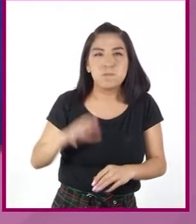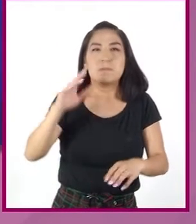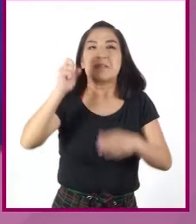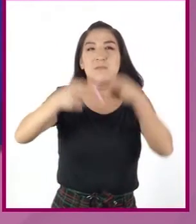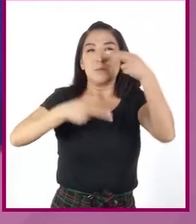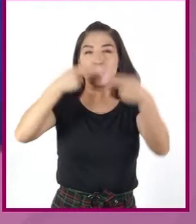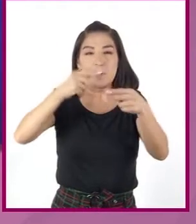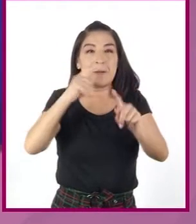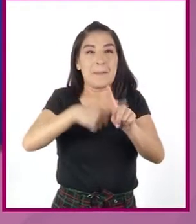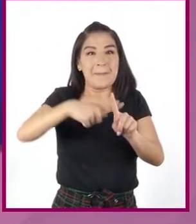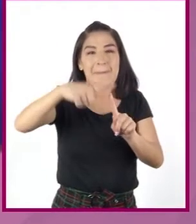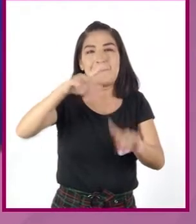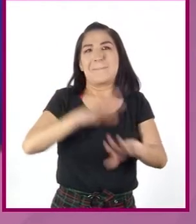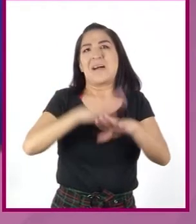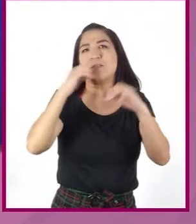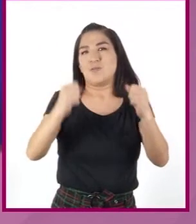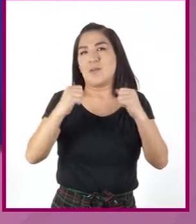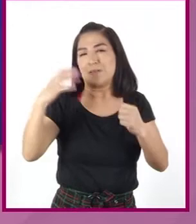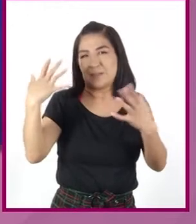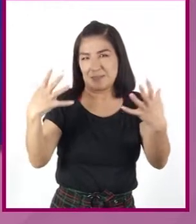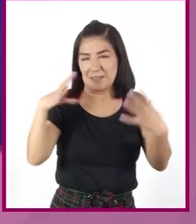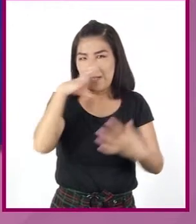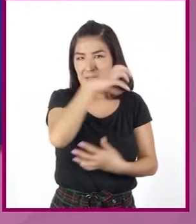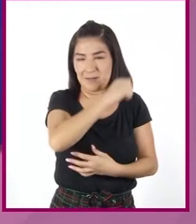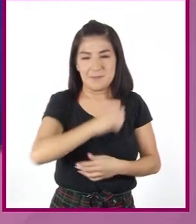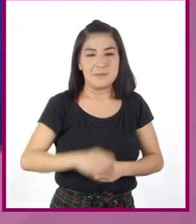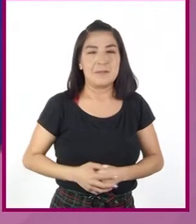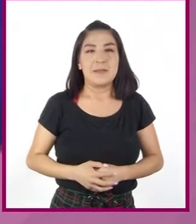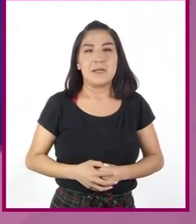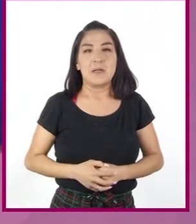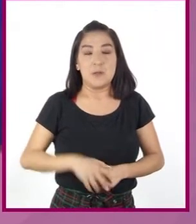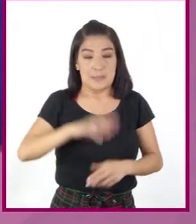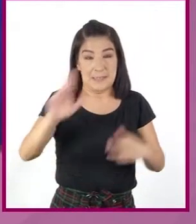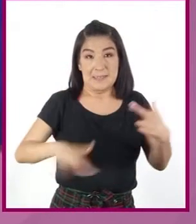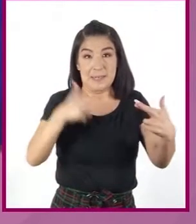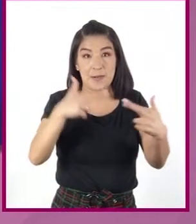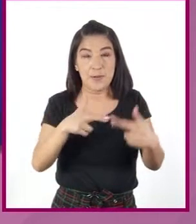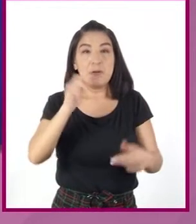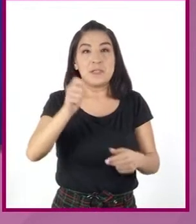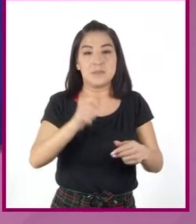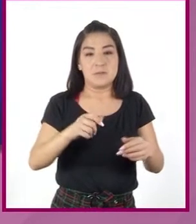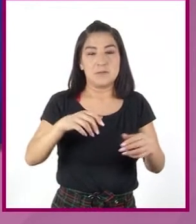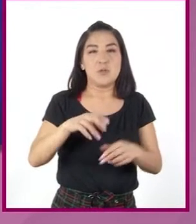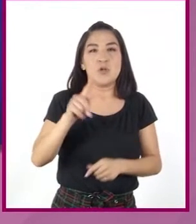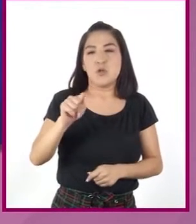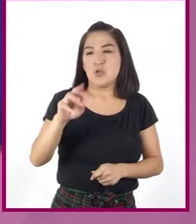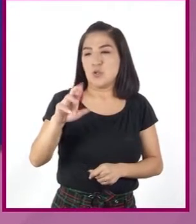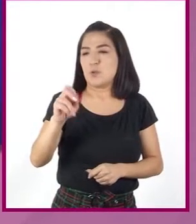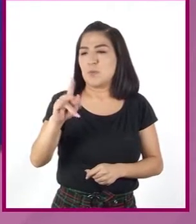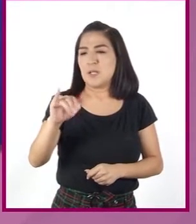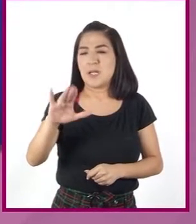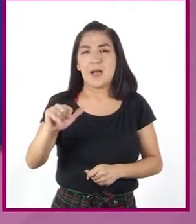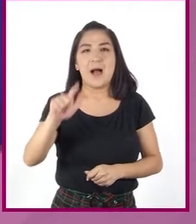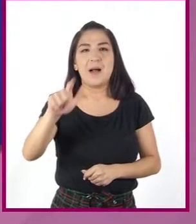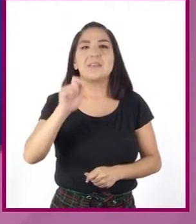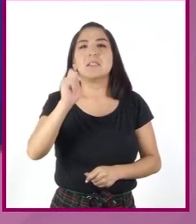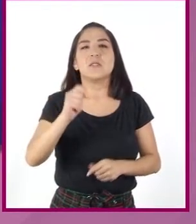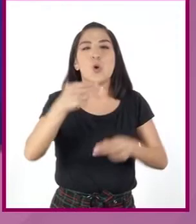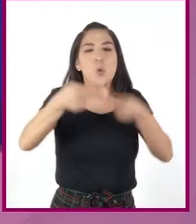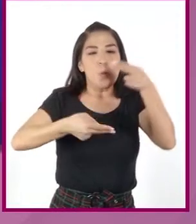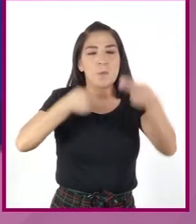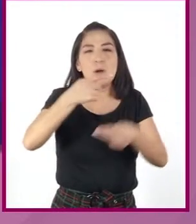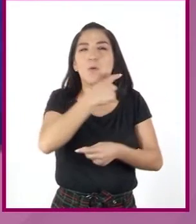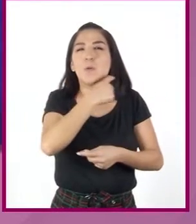elevadas. En ciertas regiones de la zona tropical existe abundante humedad, que propicia